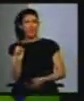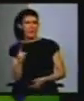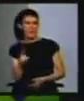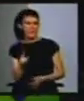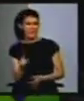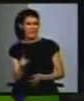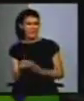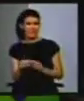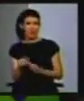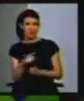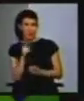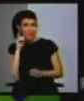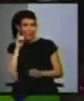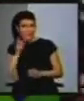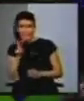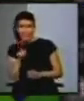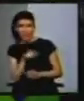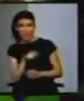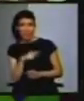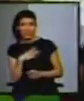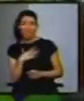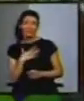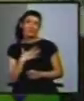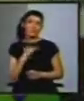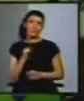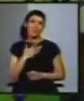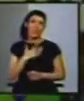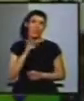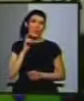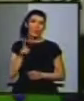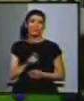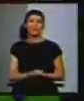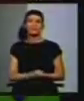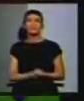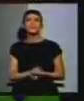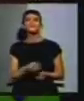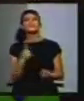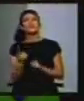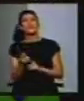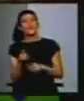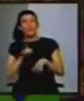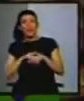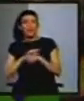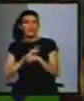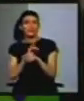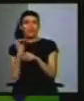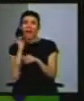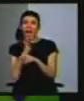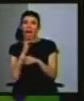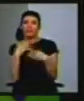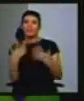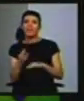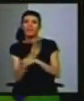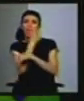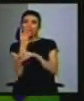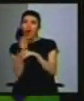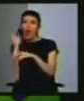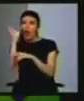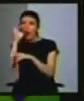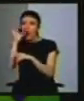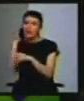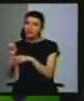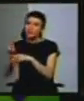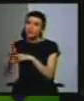Transformers? Sí, le gusta. Él dice que es Optimus Prime. El tiempo vuela en Tacna, ya llevamos 3 horas recorriendo y es hora